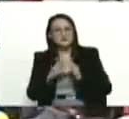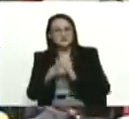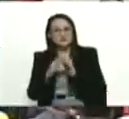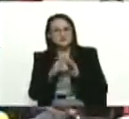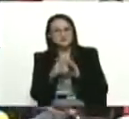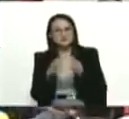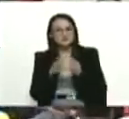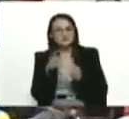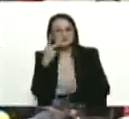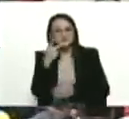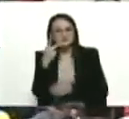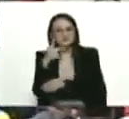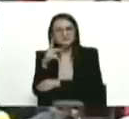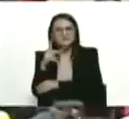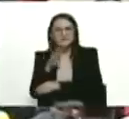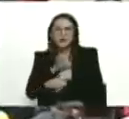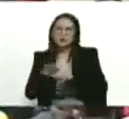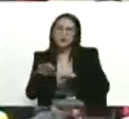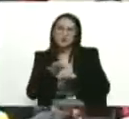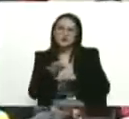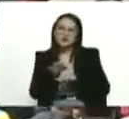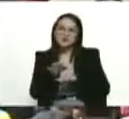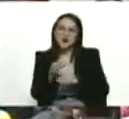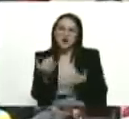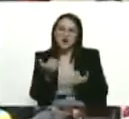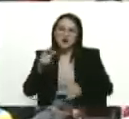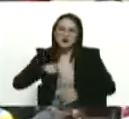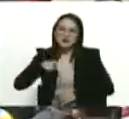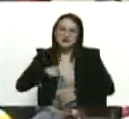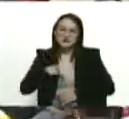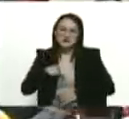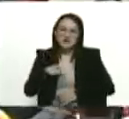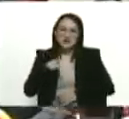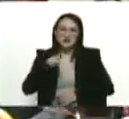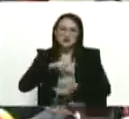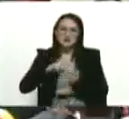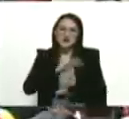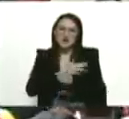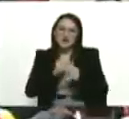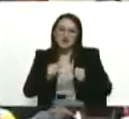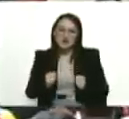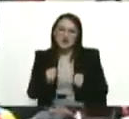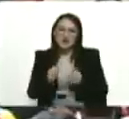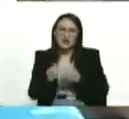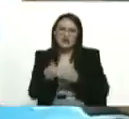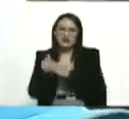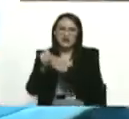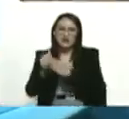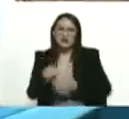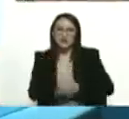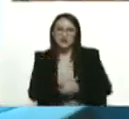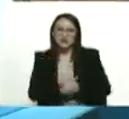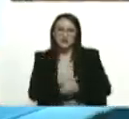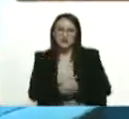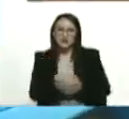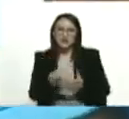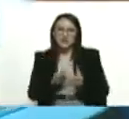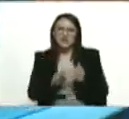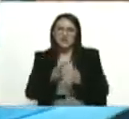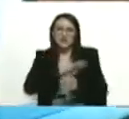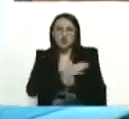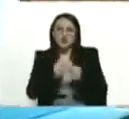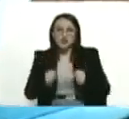políticos parroquiales, municipales, es necesario, porque eso fortalece el liderazgo. Eso fortalece el liderazgo.